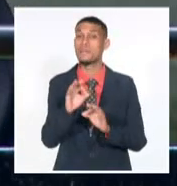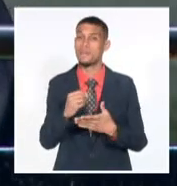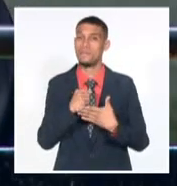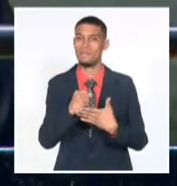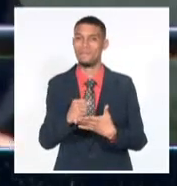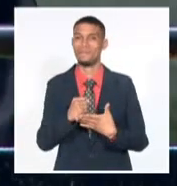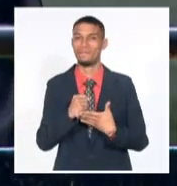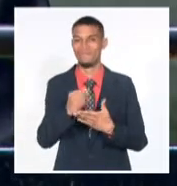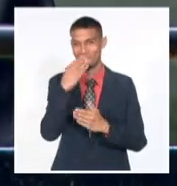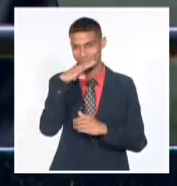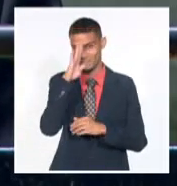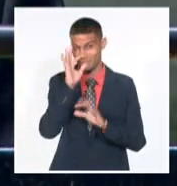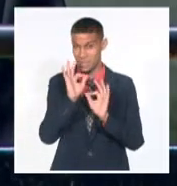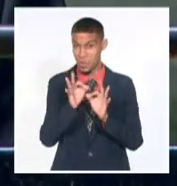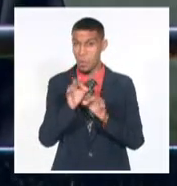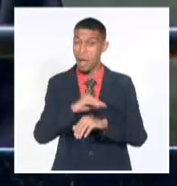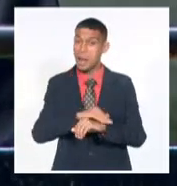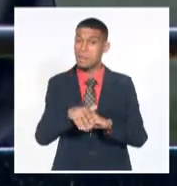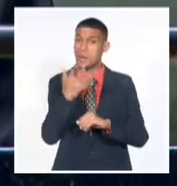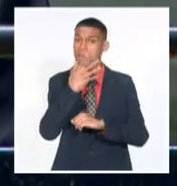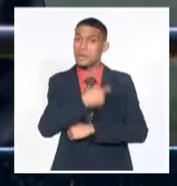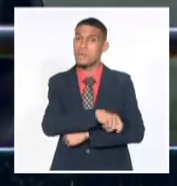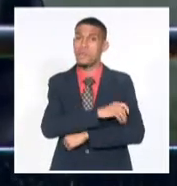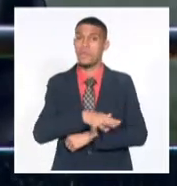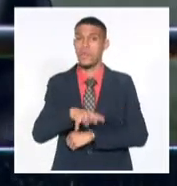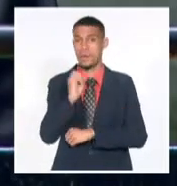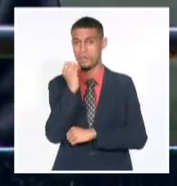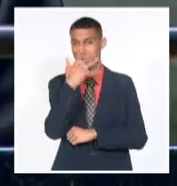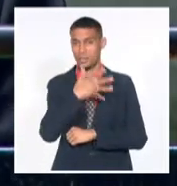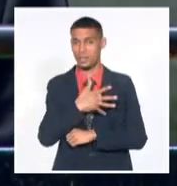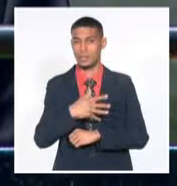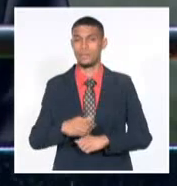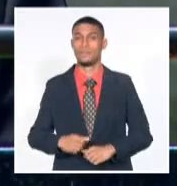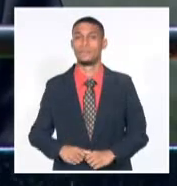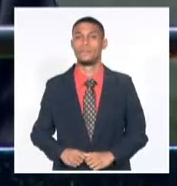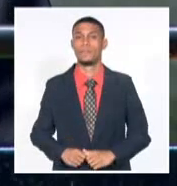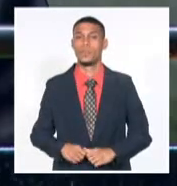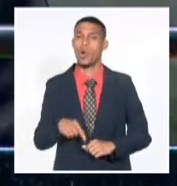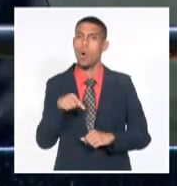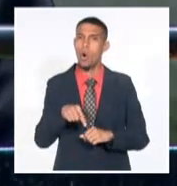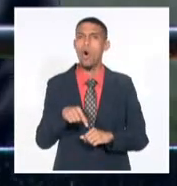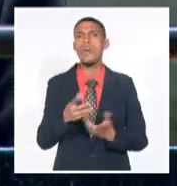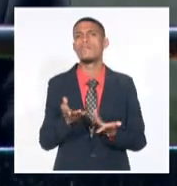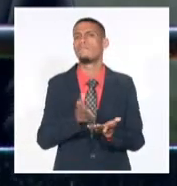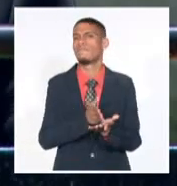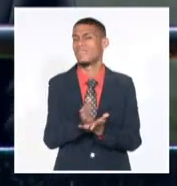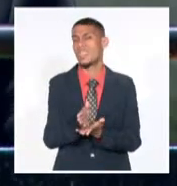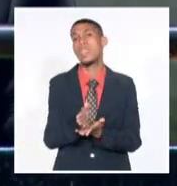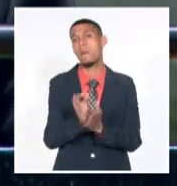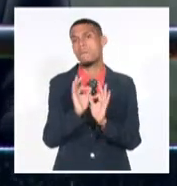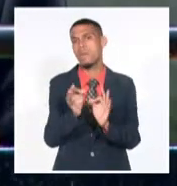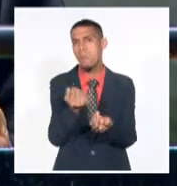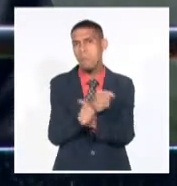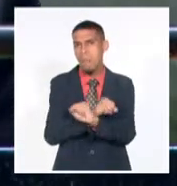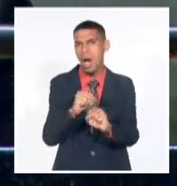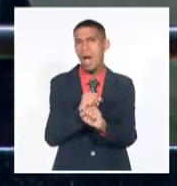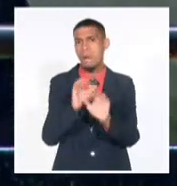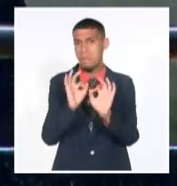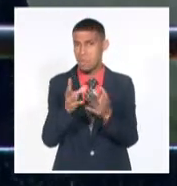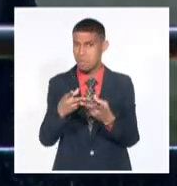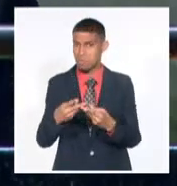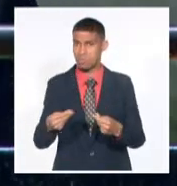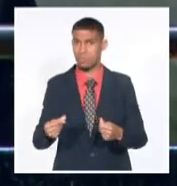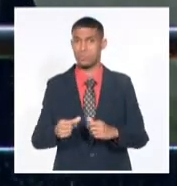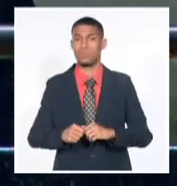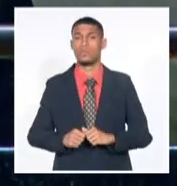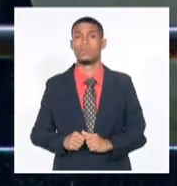Cuba con el hermano pueblo palestino que hoy es masacrado en su propia tierra